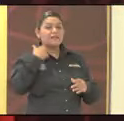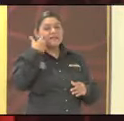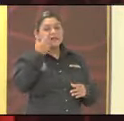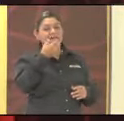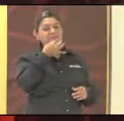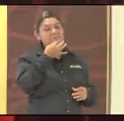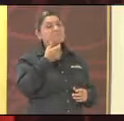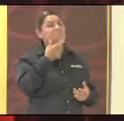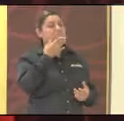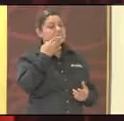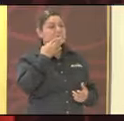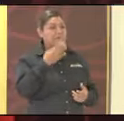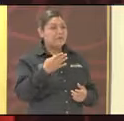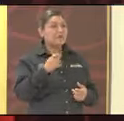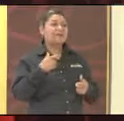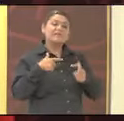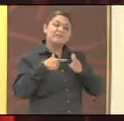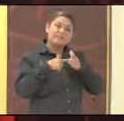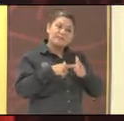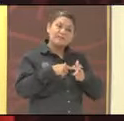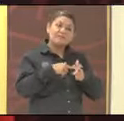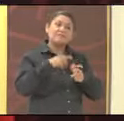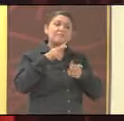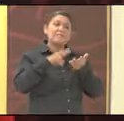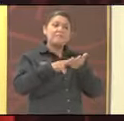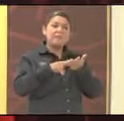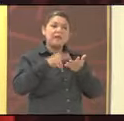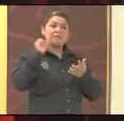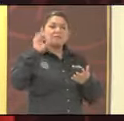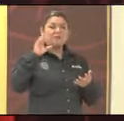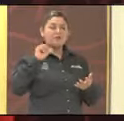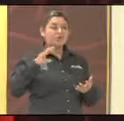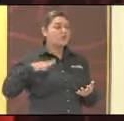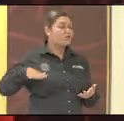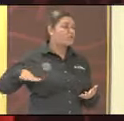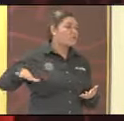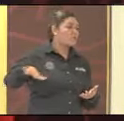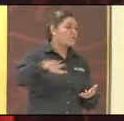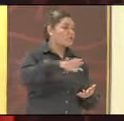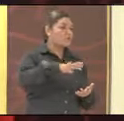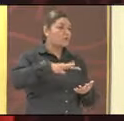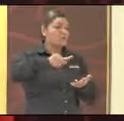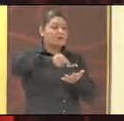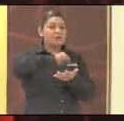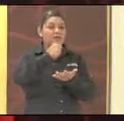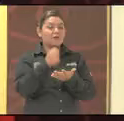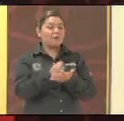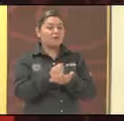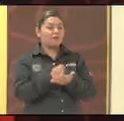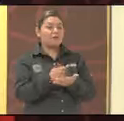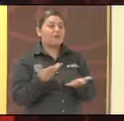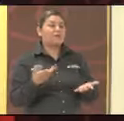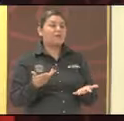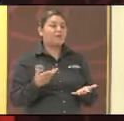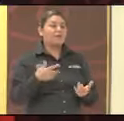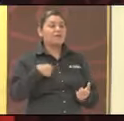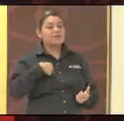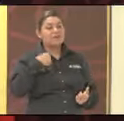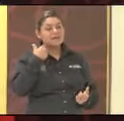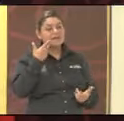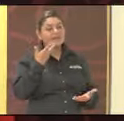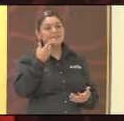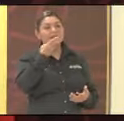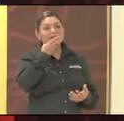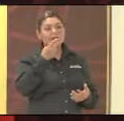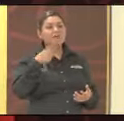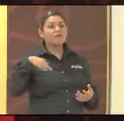vamos bien, seguimos en semáforo verde, todo el estado de Tamaulipas, y pues quiere decir que